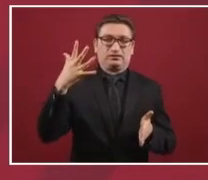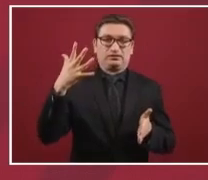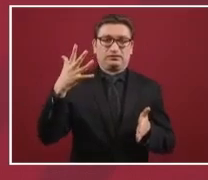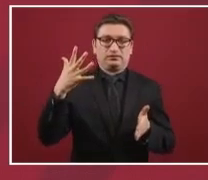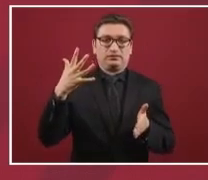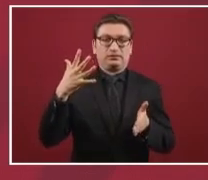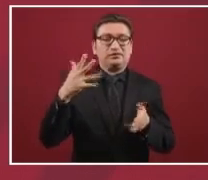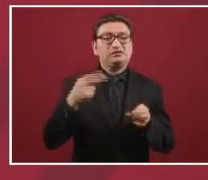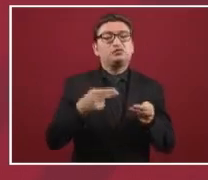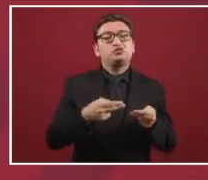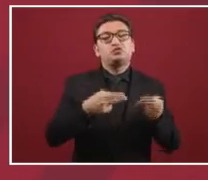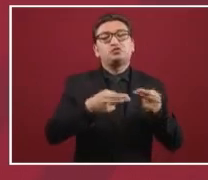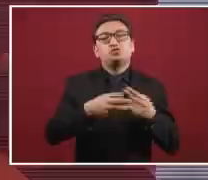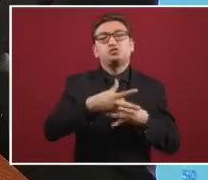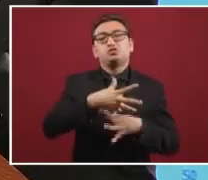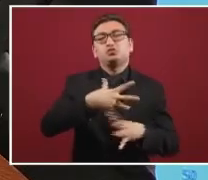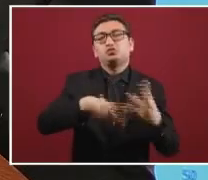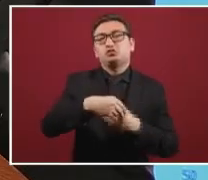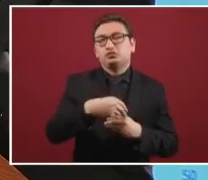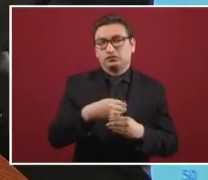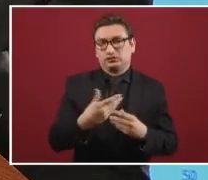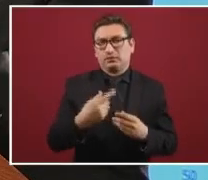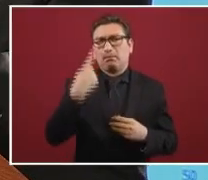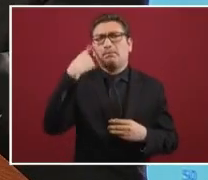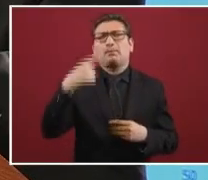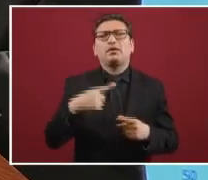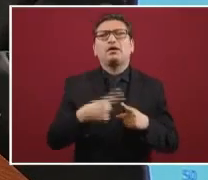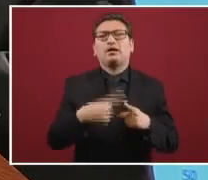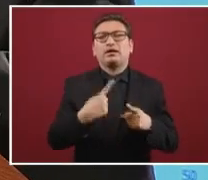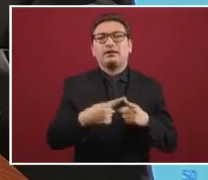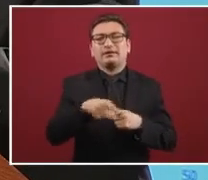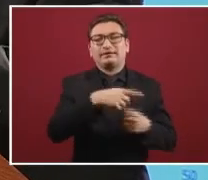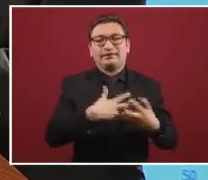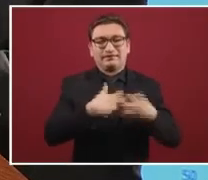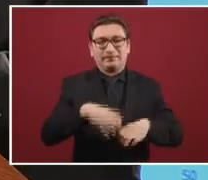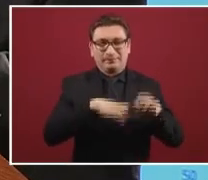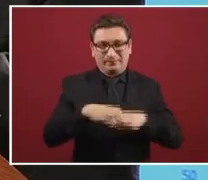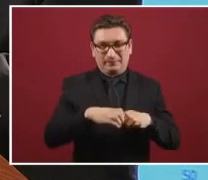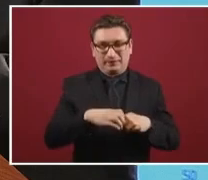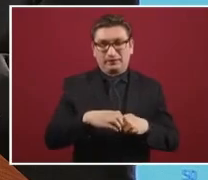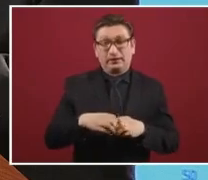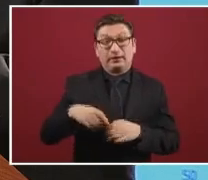buen negocio para las empresas, mal negocio